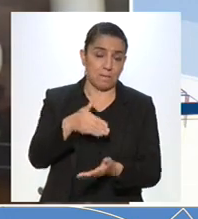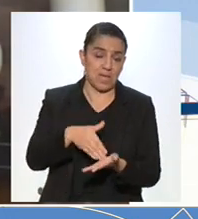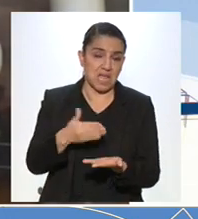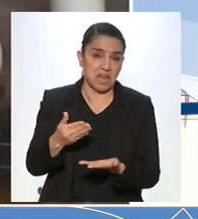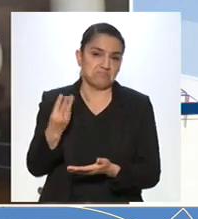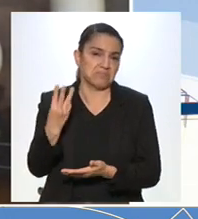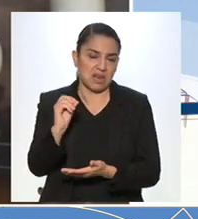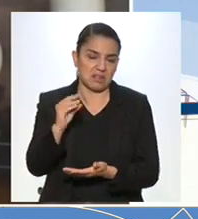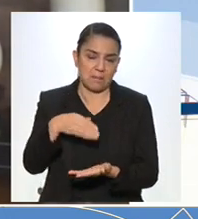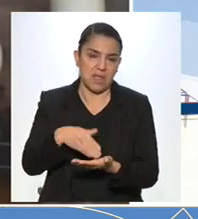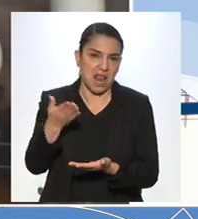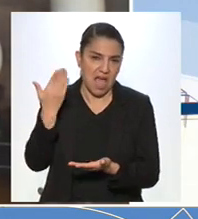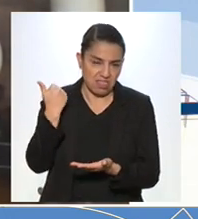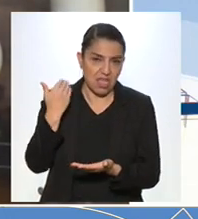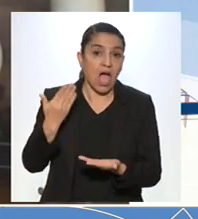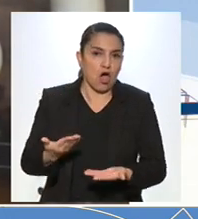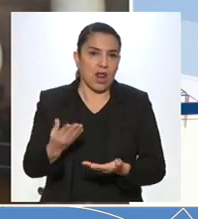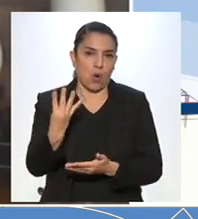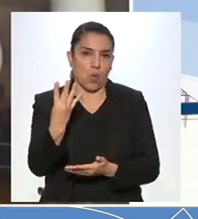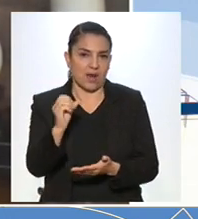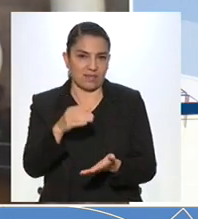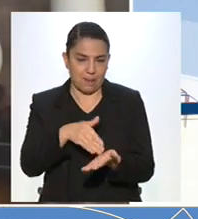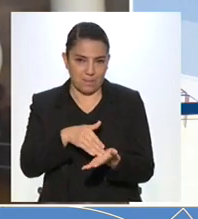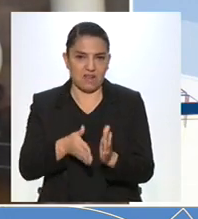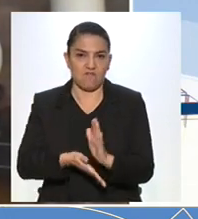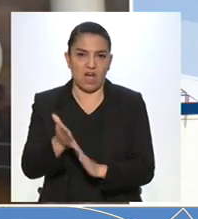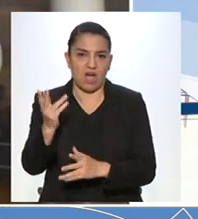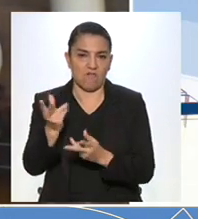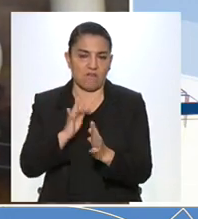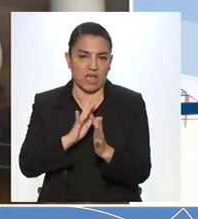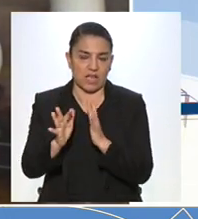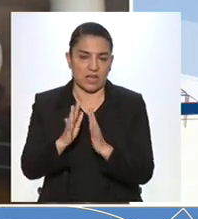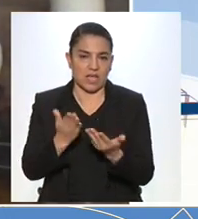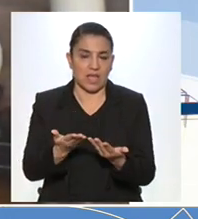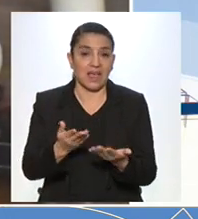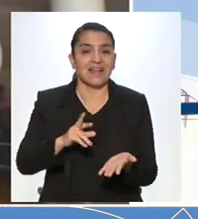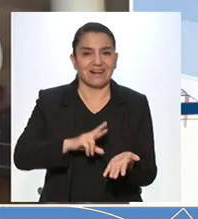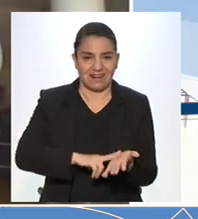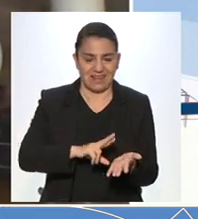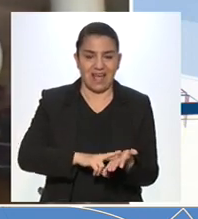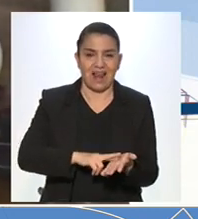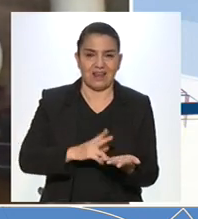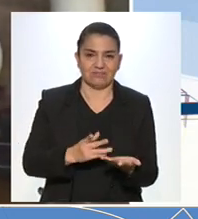etcétera, etcétera. Entonces, acá tenemos un tema que es real. Entonces, yo primero creo que no es sorpresa.